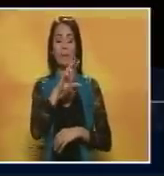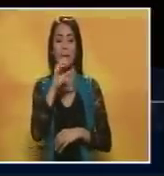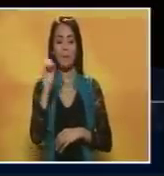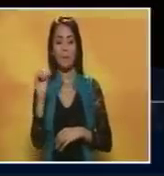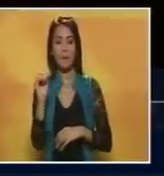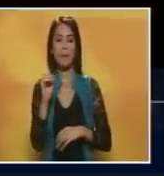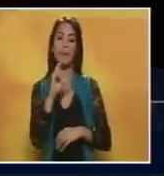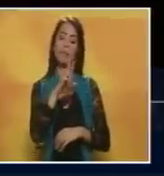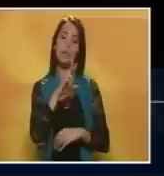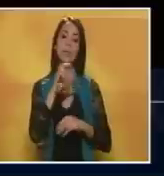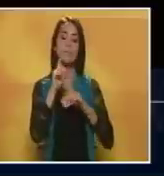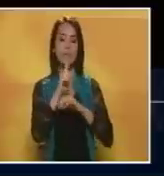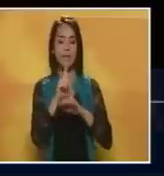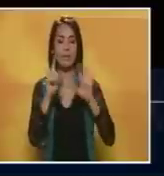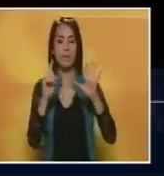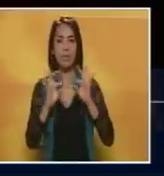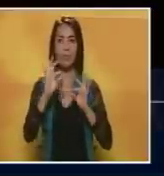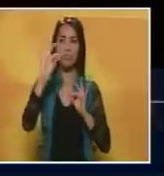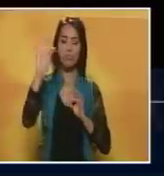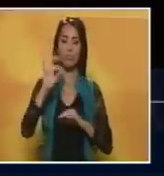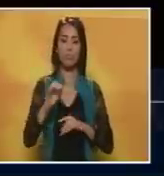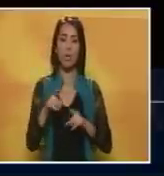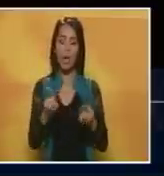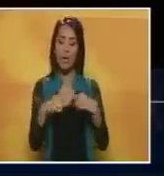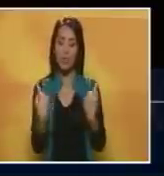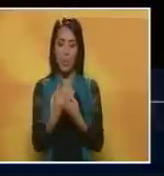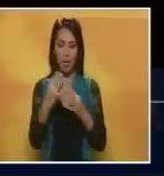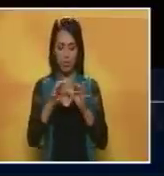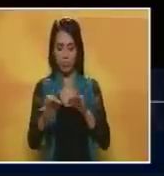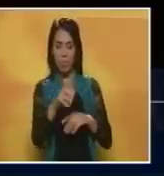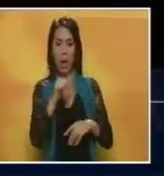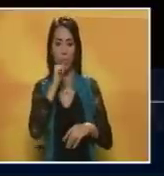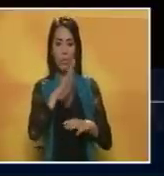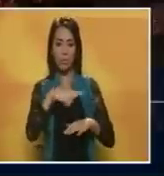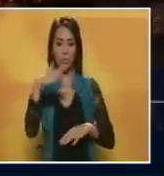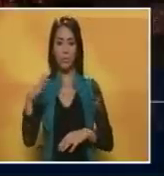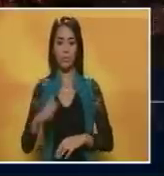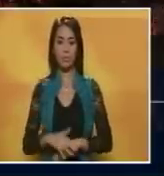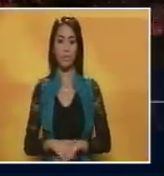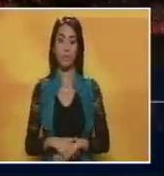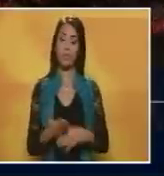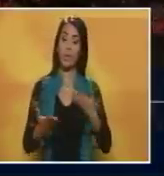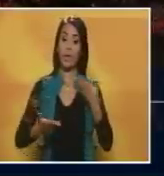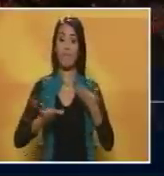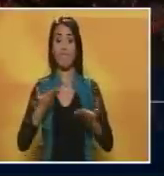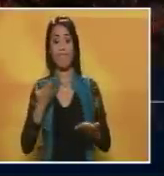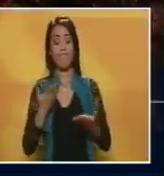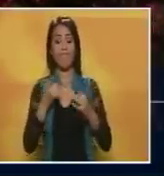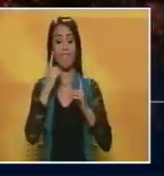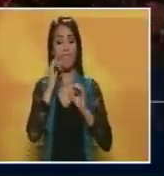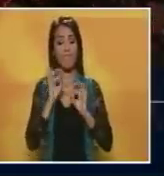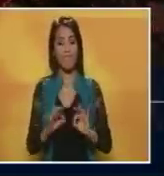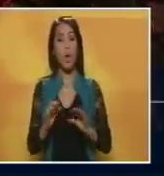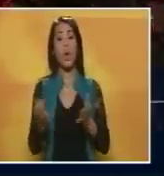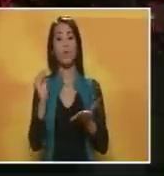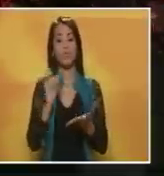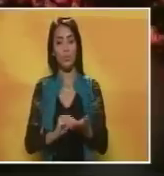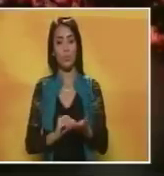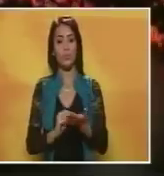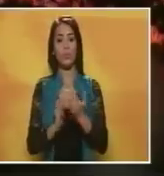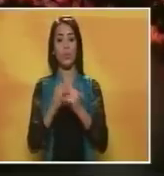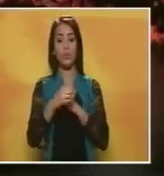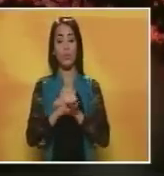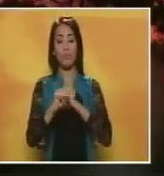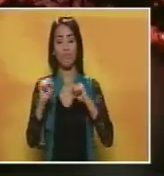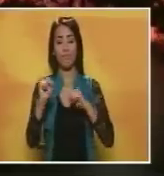y 3.600 metros sobre el nivel del mar aunque su actividad se mantendrá muy variable en cualquier momento podría volver ser